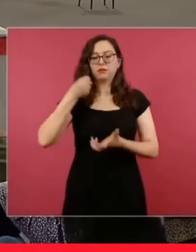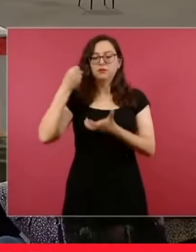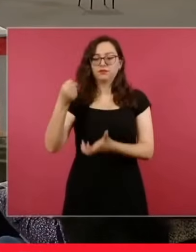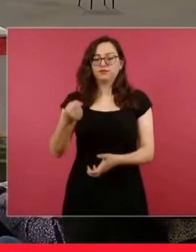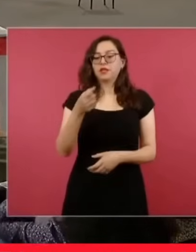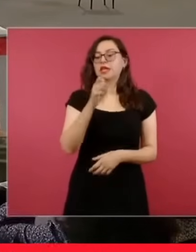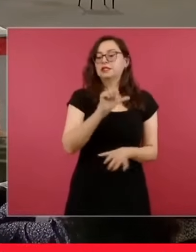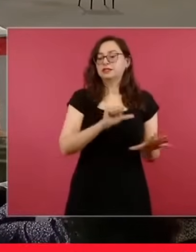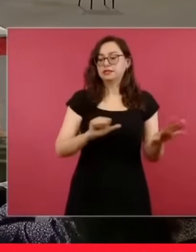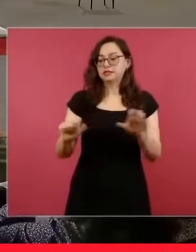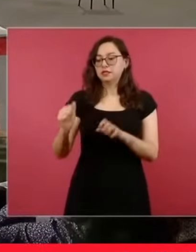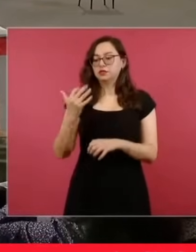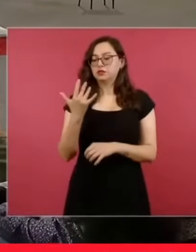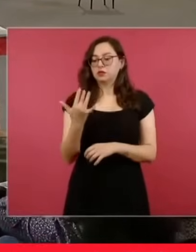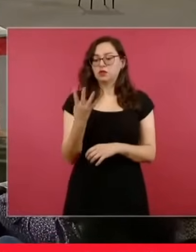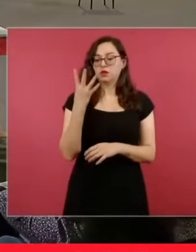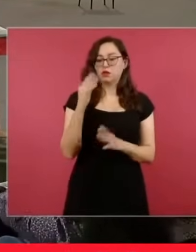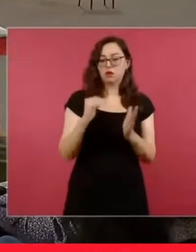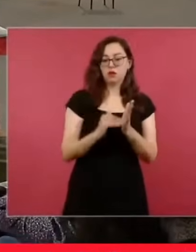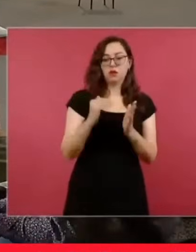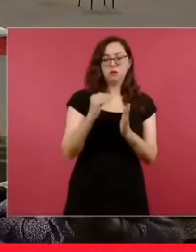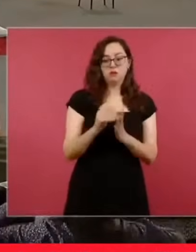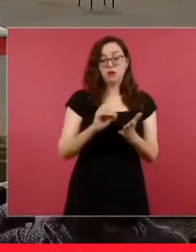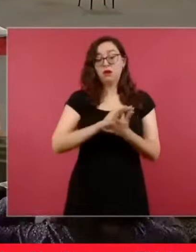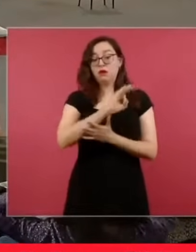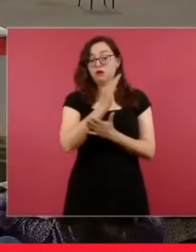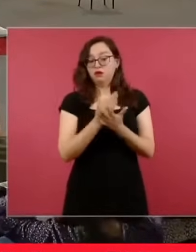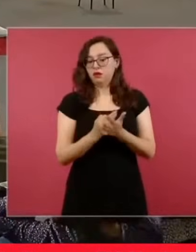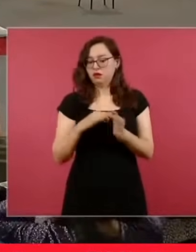664 millones para Pemex por ajuste de facturación.